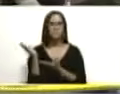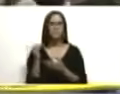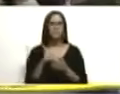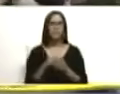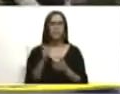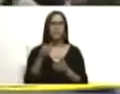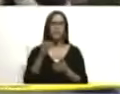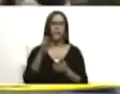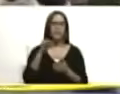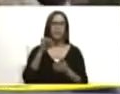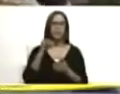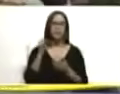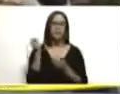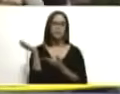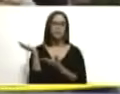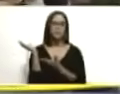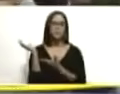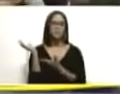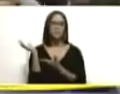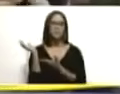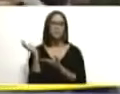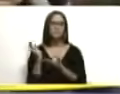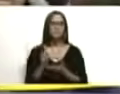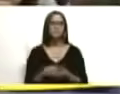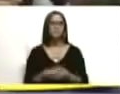Génesis Garbet.